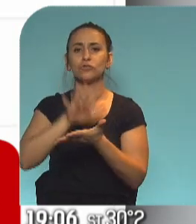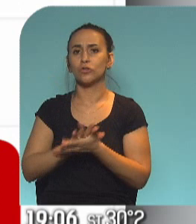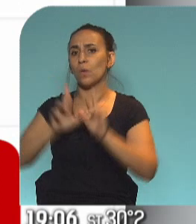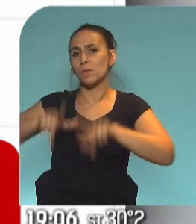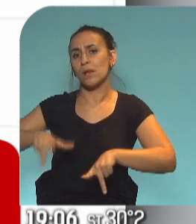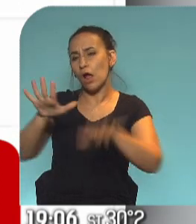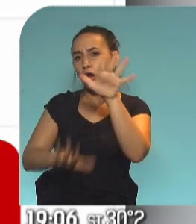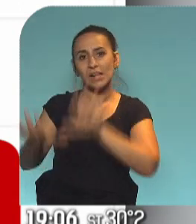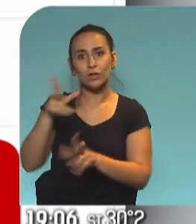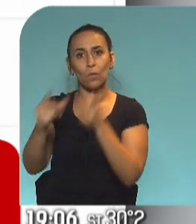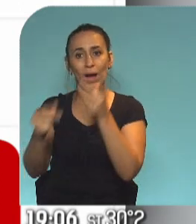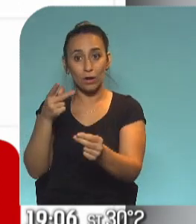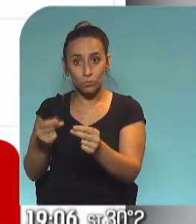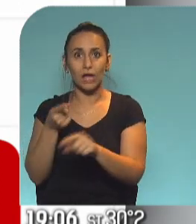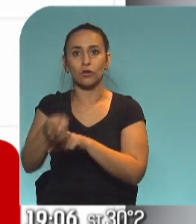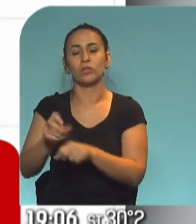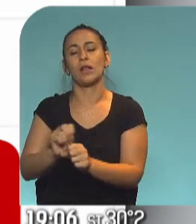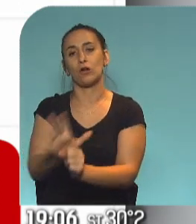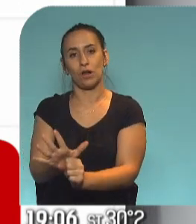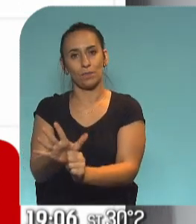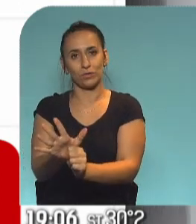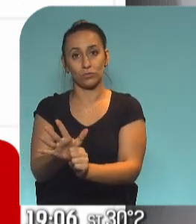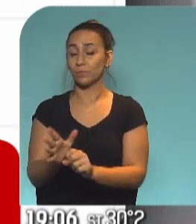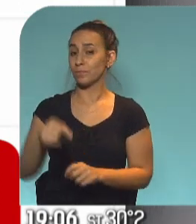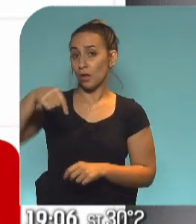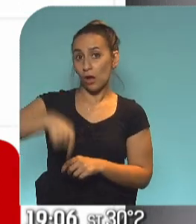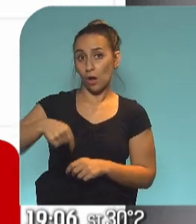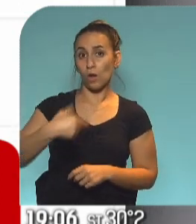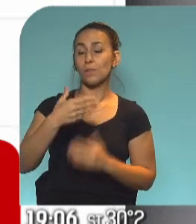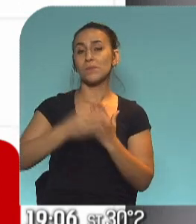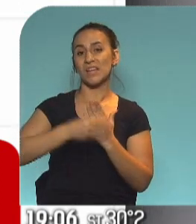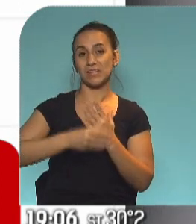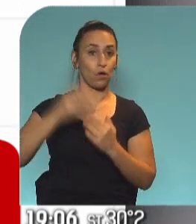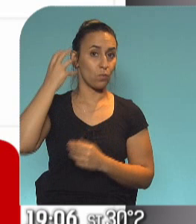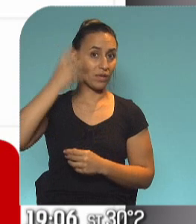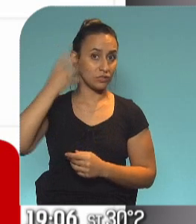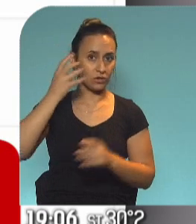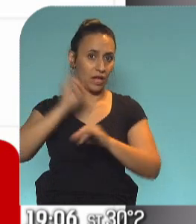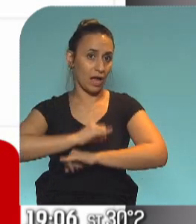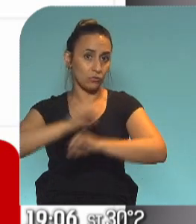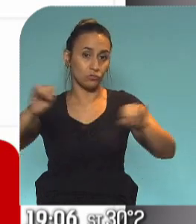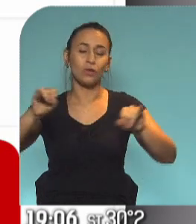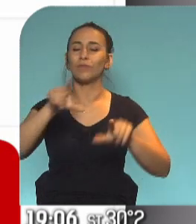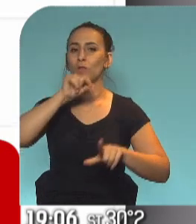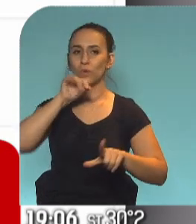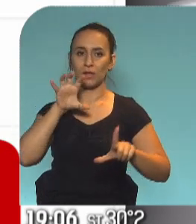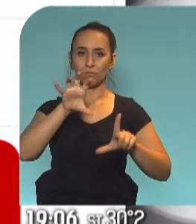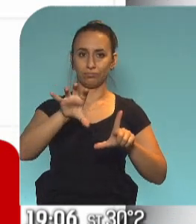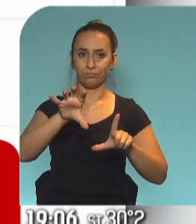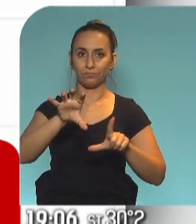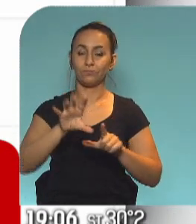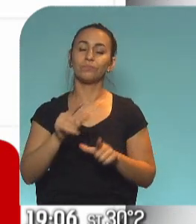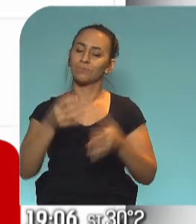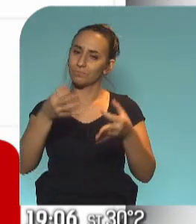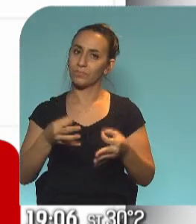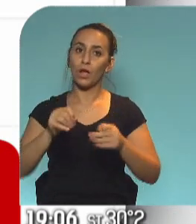contra el COVID-19, anunciaba hoy Carla Bisotti a través de la red social Twitter. Insisto,